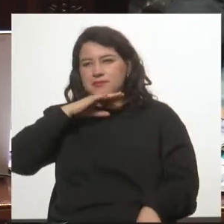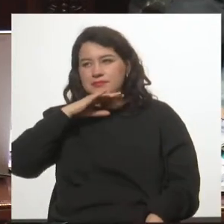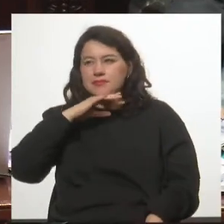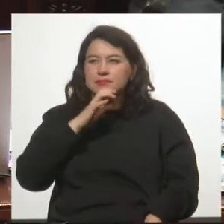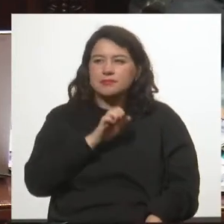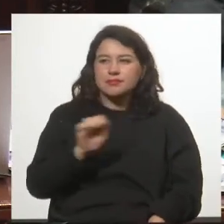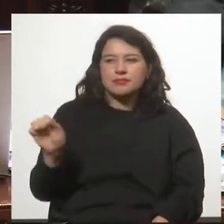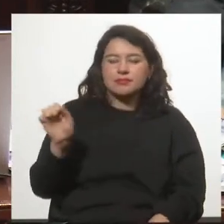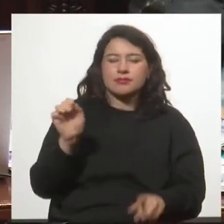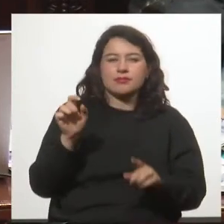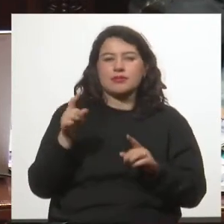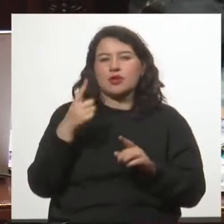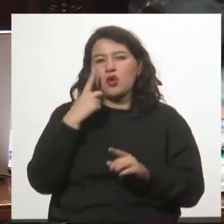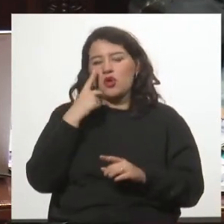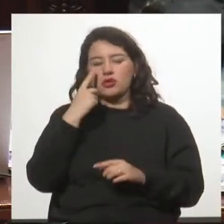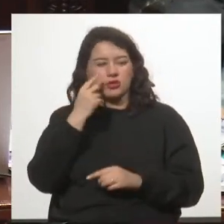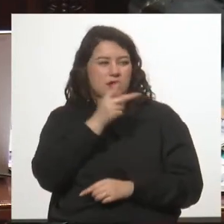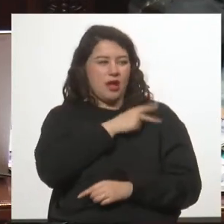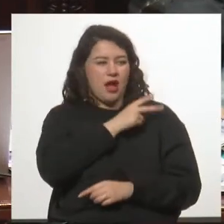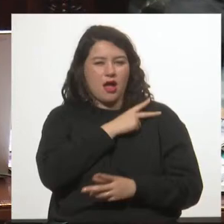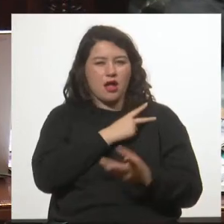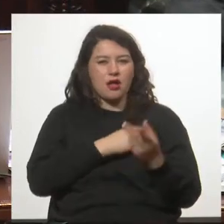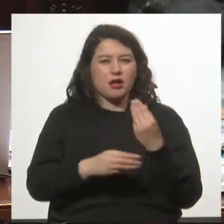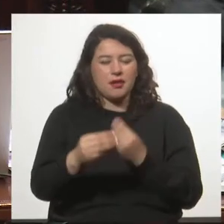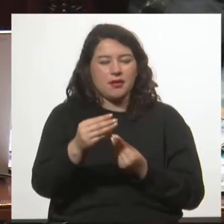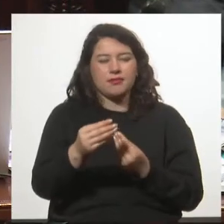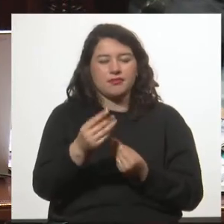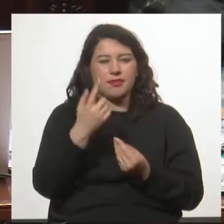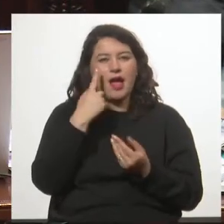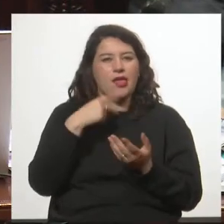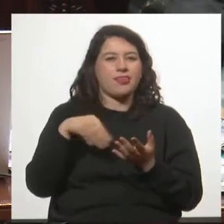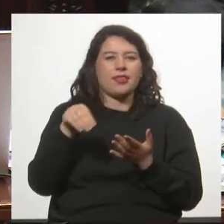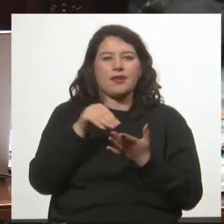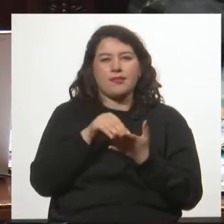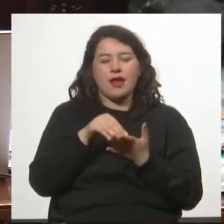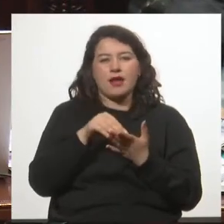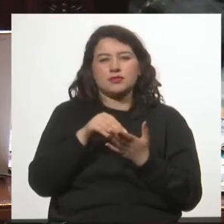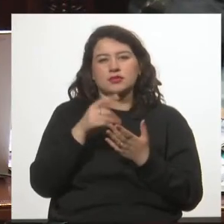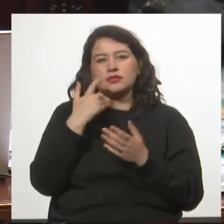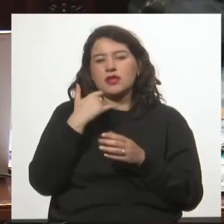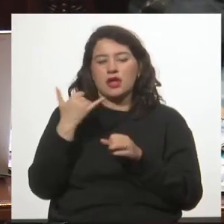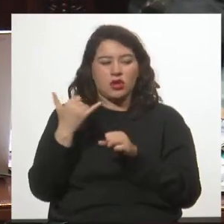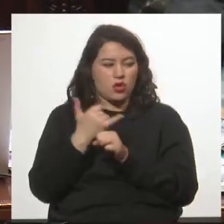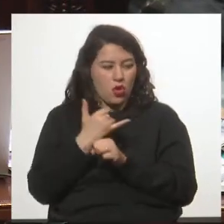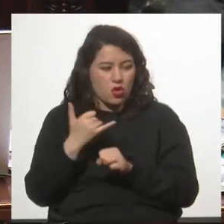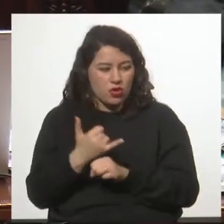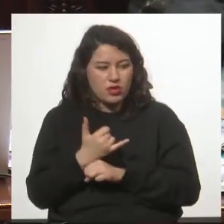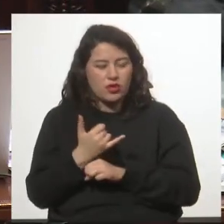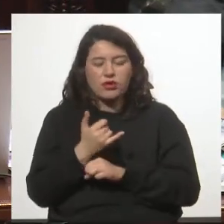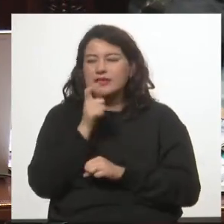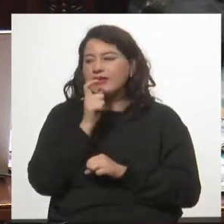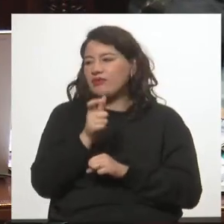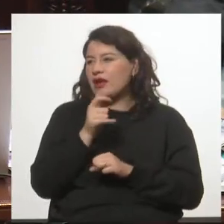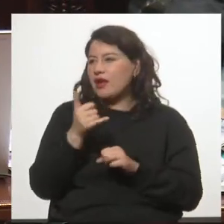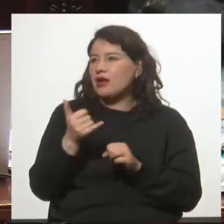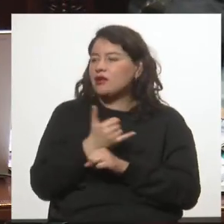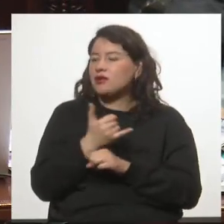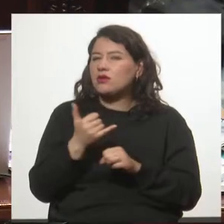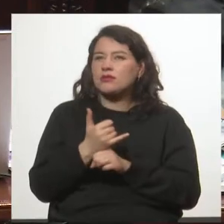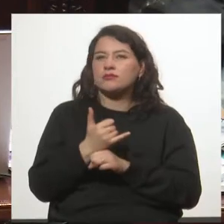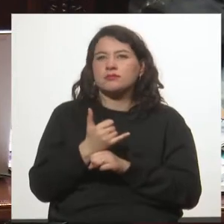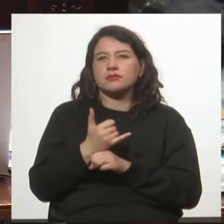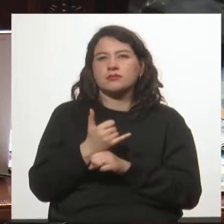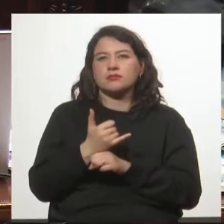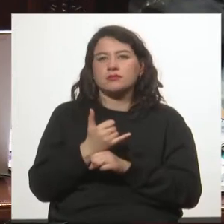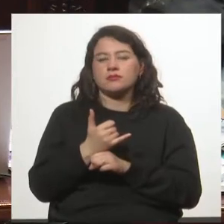conocer por las razones de su cargo y además de la omisión que puede lo que puede significar la omisión en hacerlo